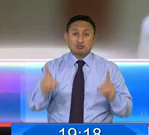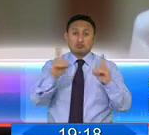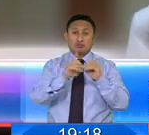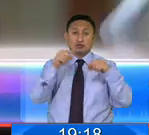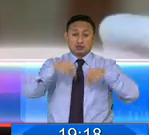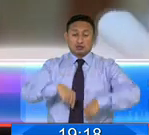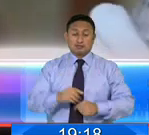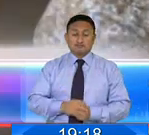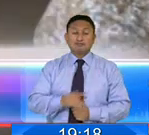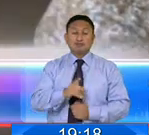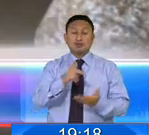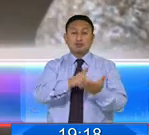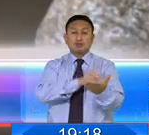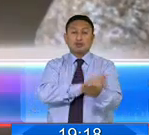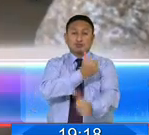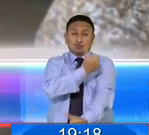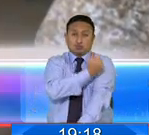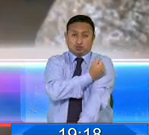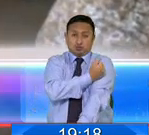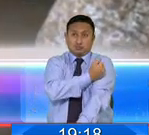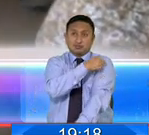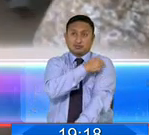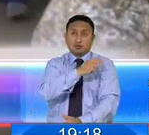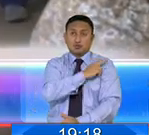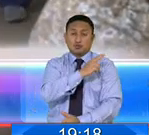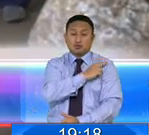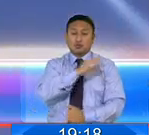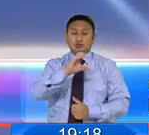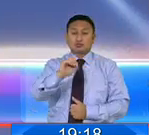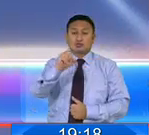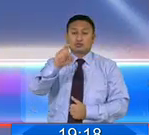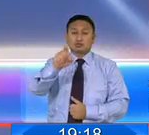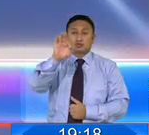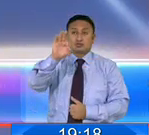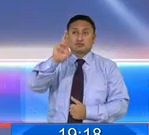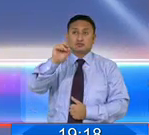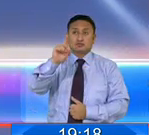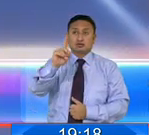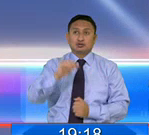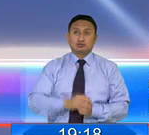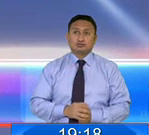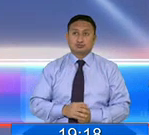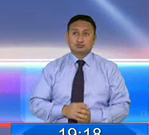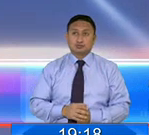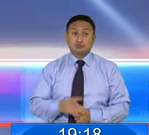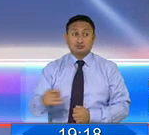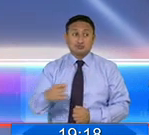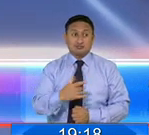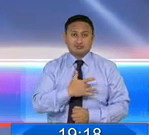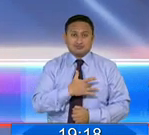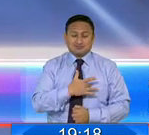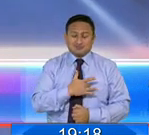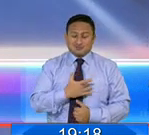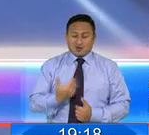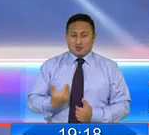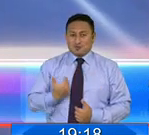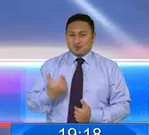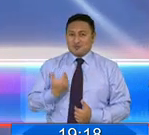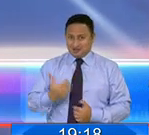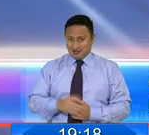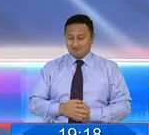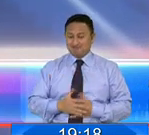que lleva adelante el programa de vacunación de la Universidad de Oxford. Y esto obviamente que nos llena de orgullo, pero